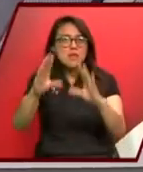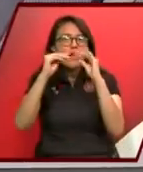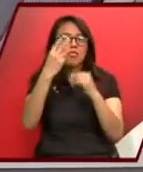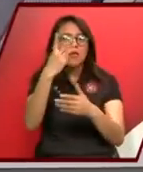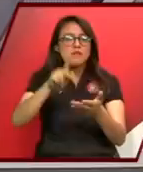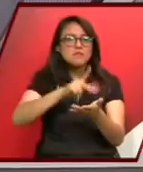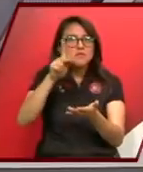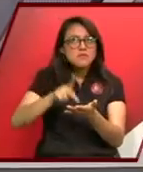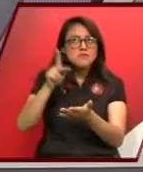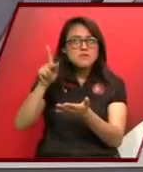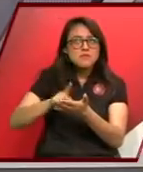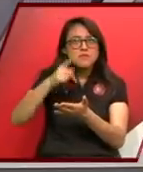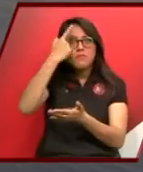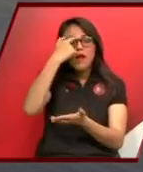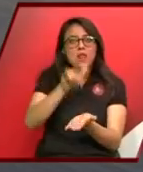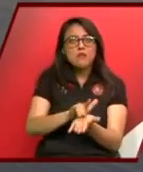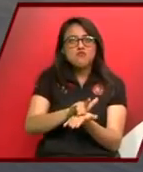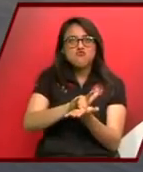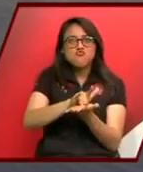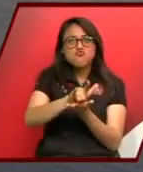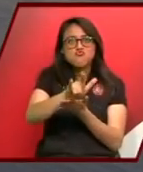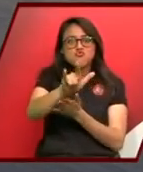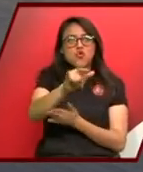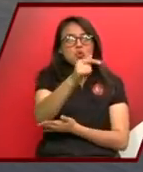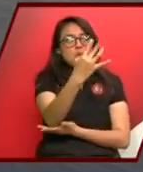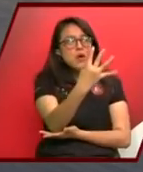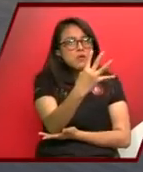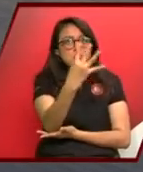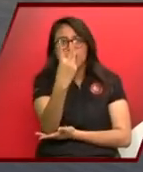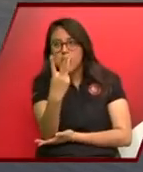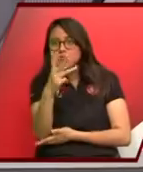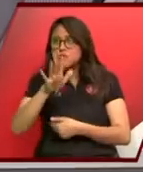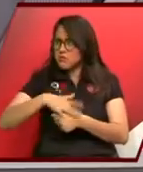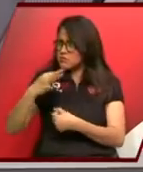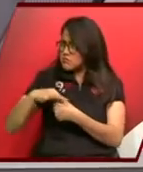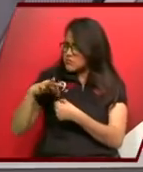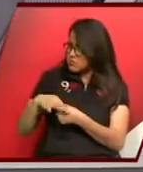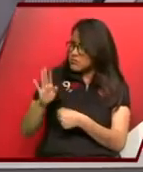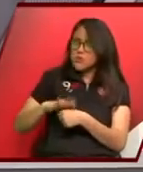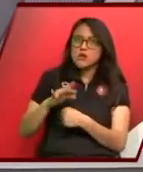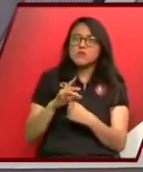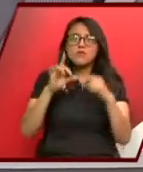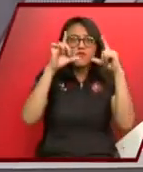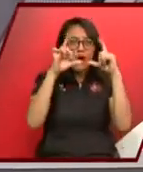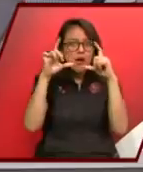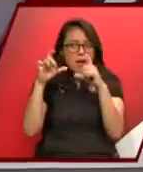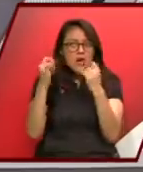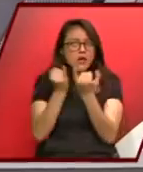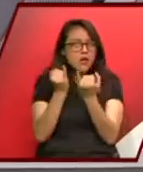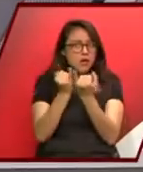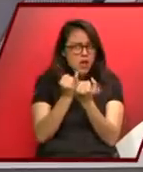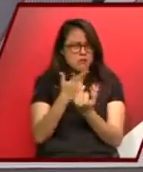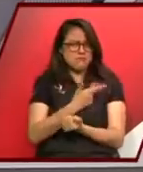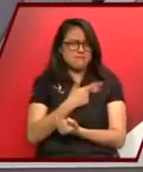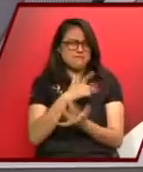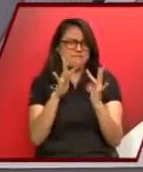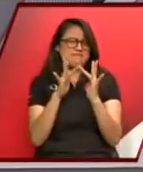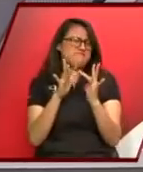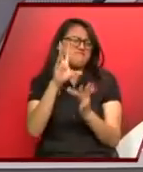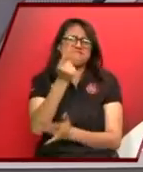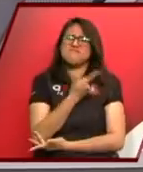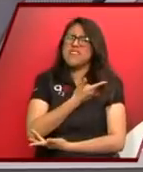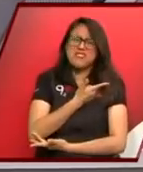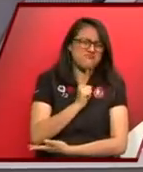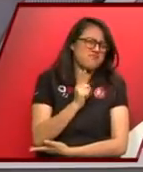votó 3 veces en este paro del aeropuerto ayer. 4. Sí, y se suben a las redes con sus boletas todavía.